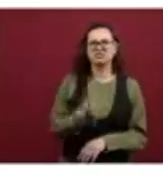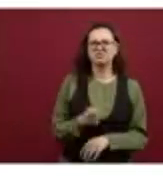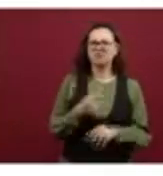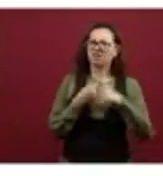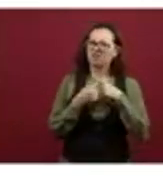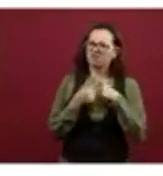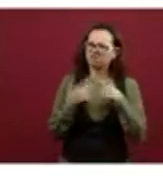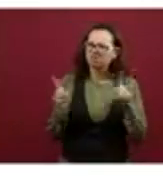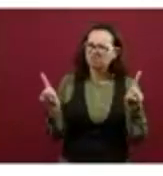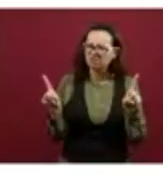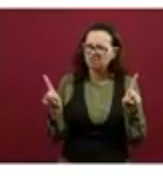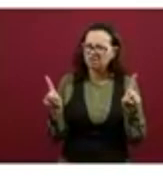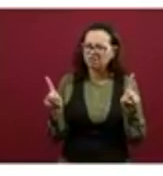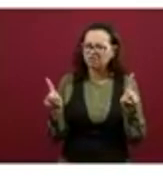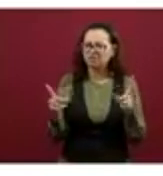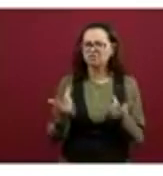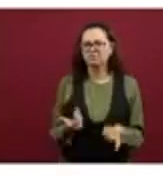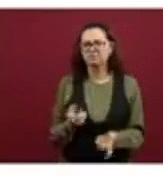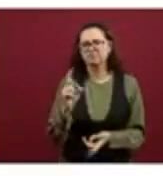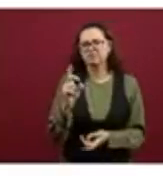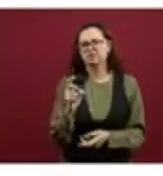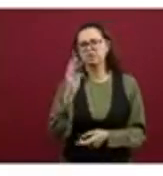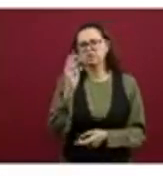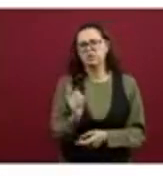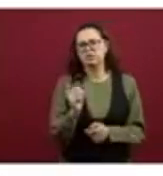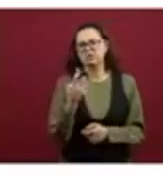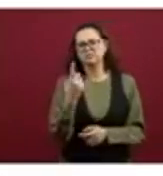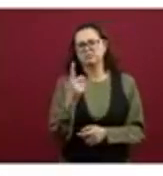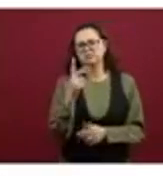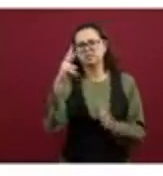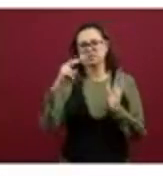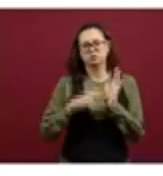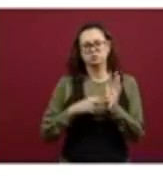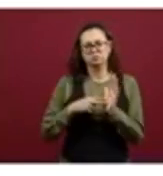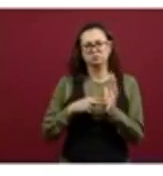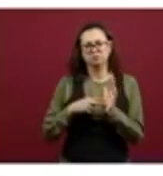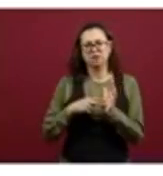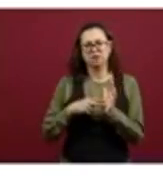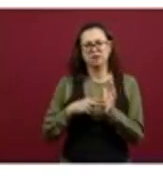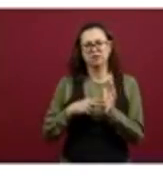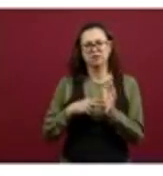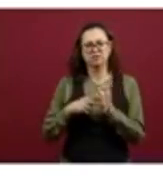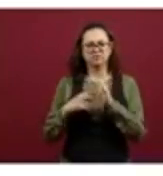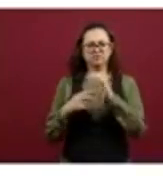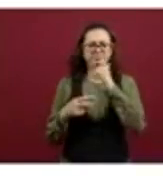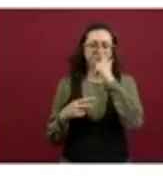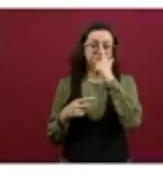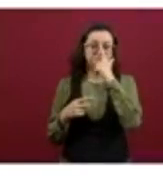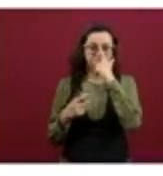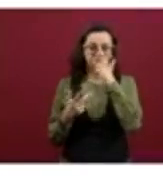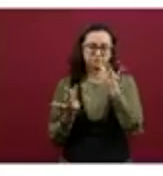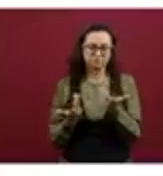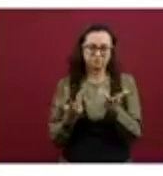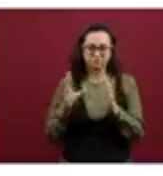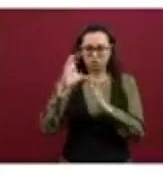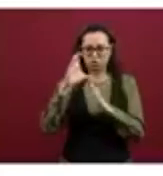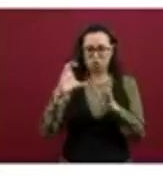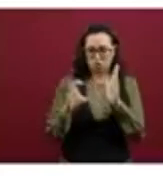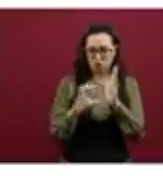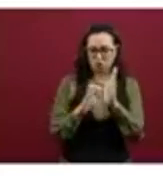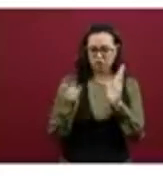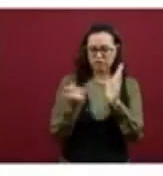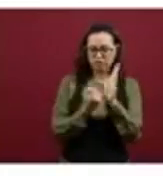Y tenemos, por ejemplo, el 31 de diciembre del 2000, que como parte de unas reformas a los